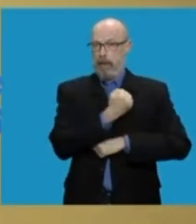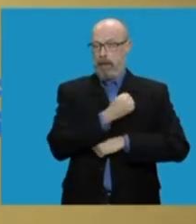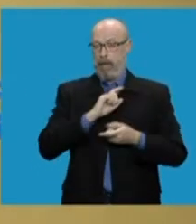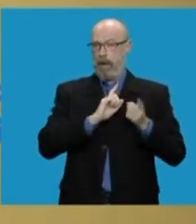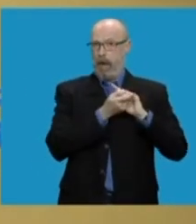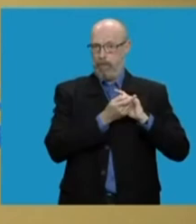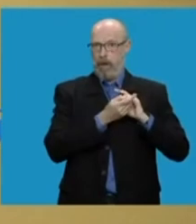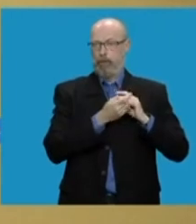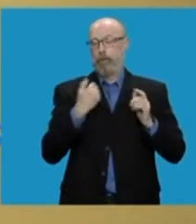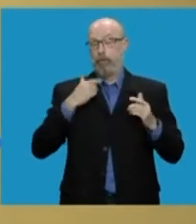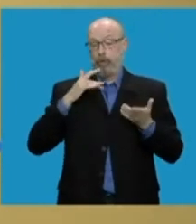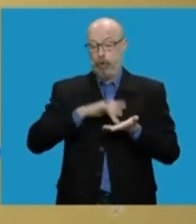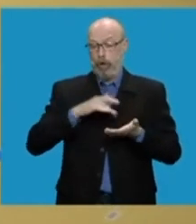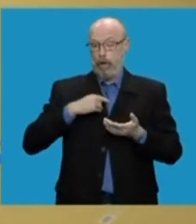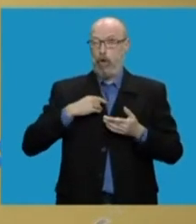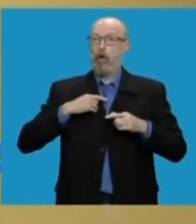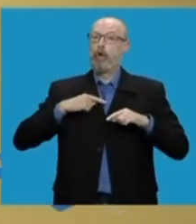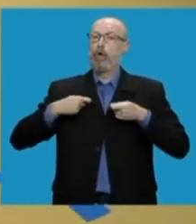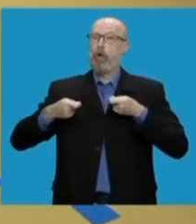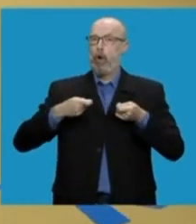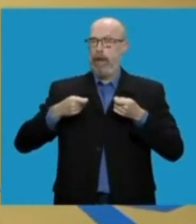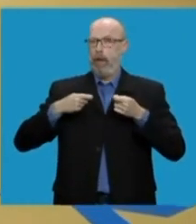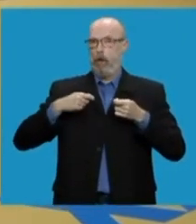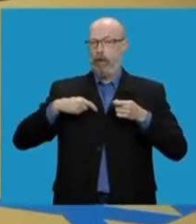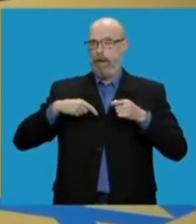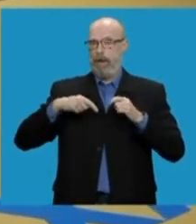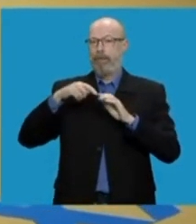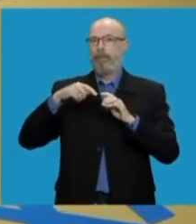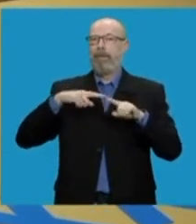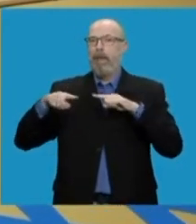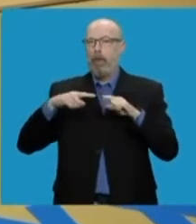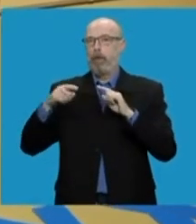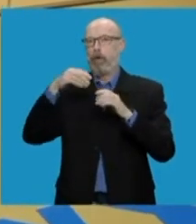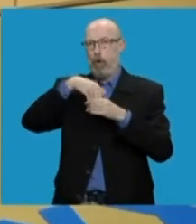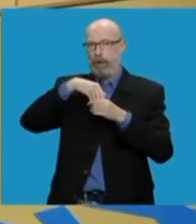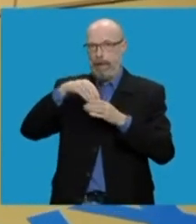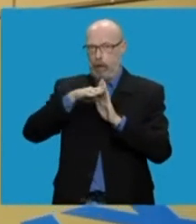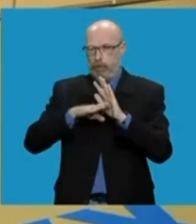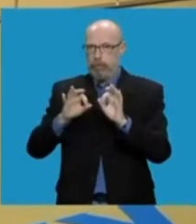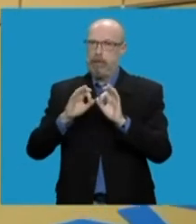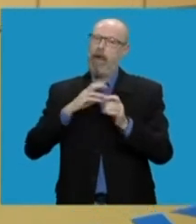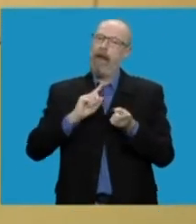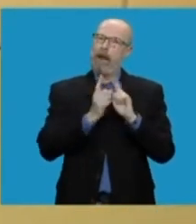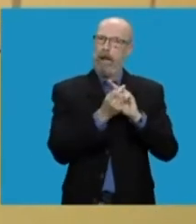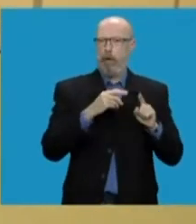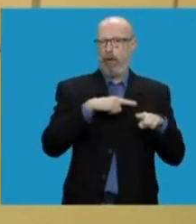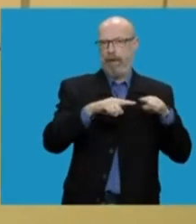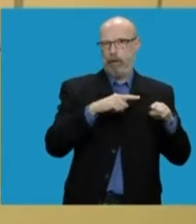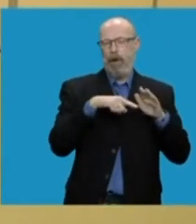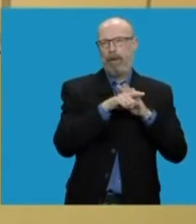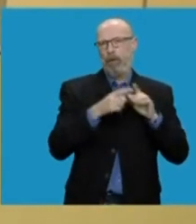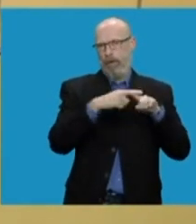de redacción y contenidos y he pasado a ser director desde el día 1 de enero. Es otro tipo de gestión.